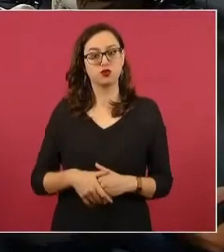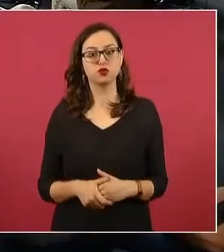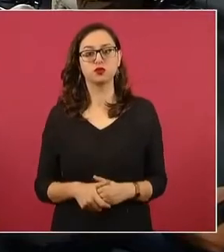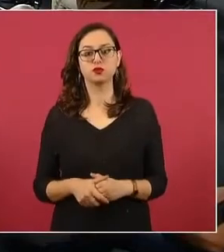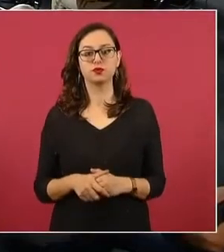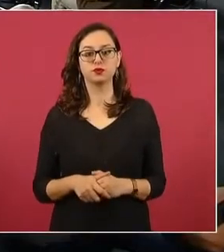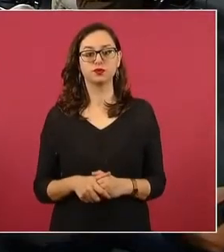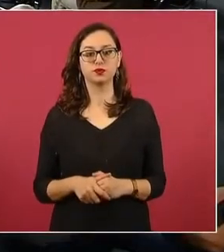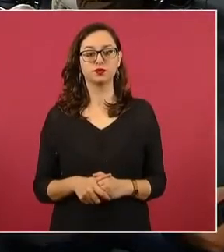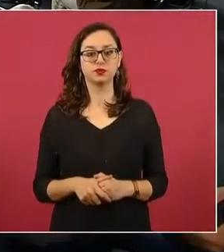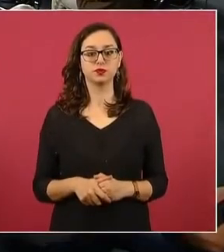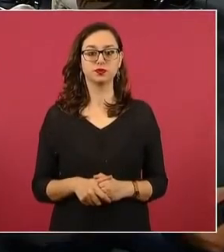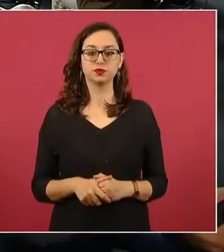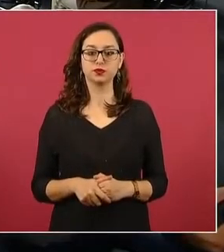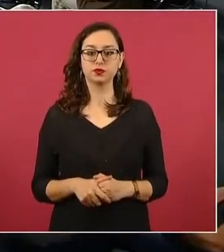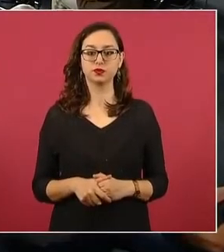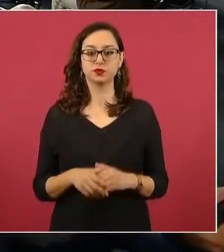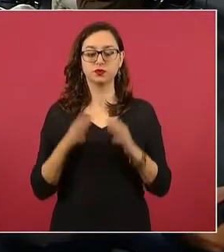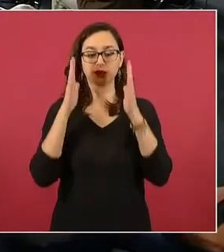En infraestructura,